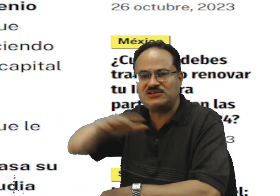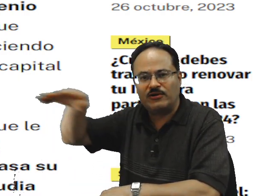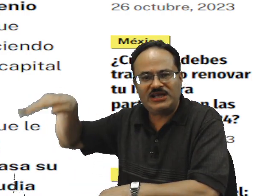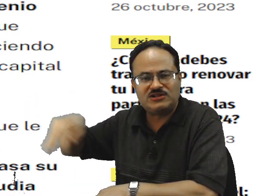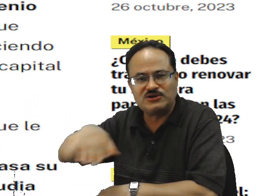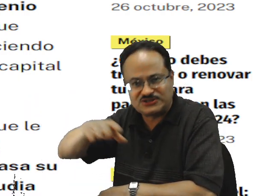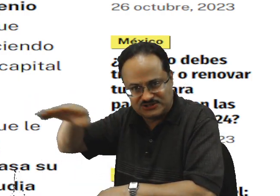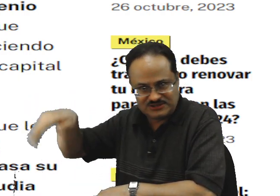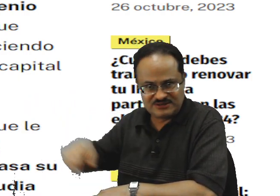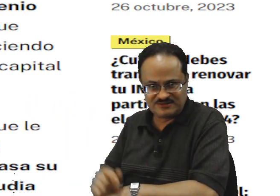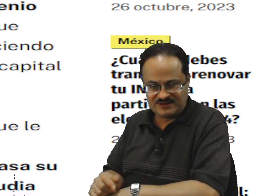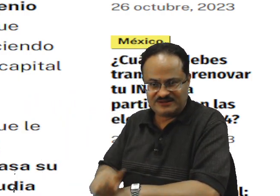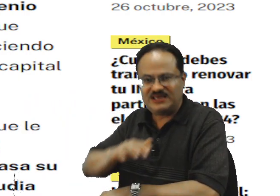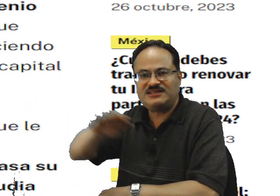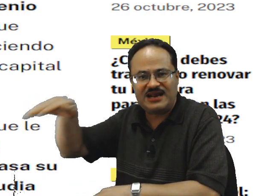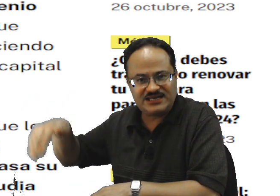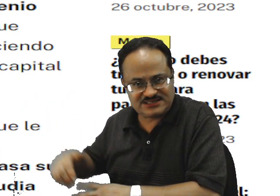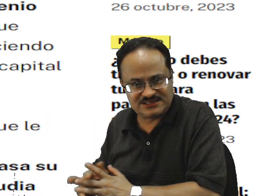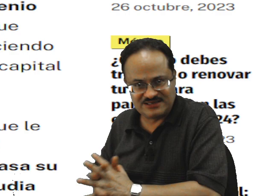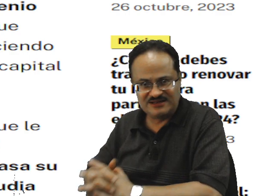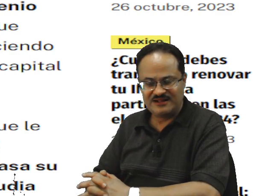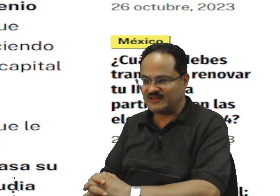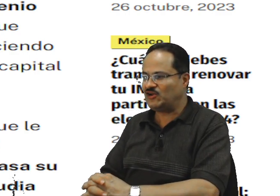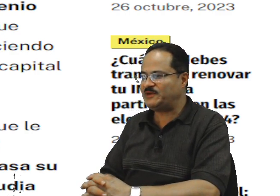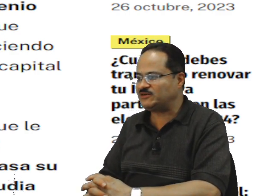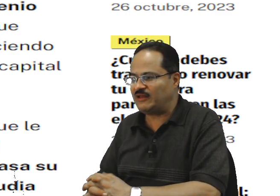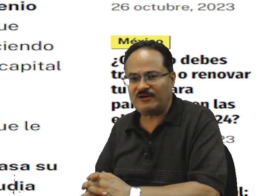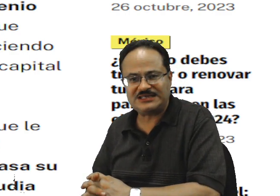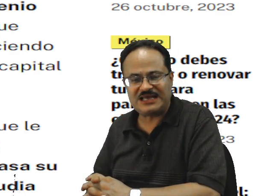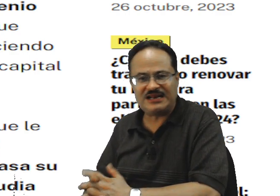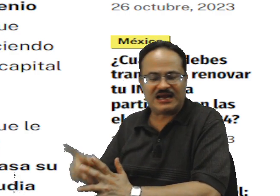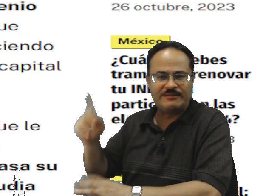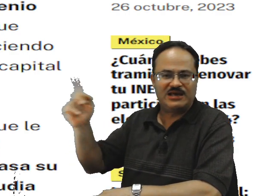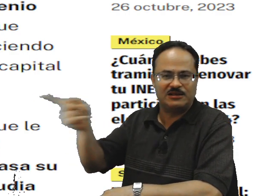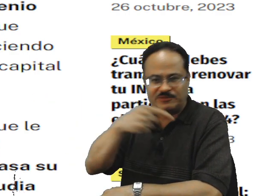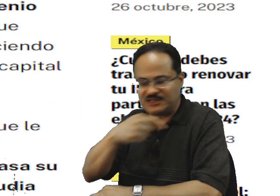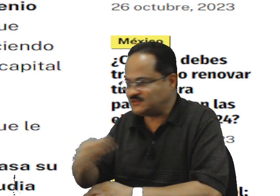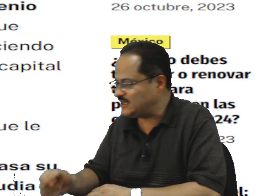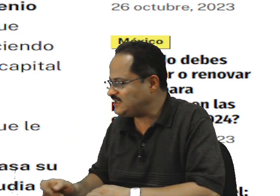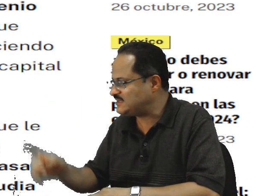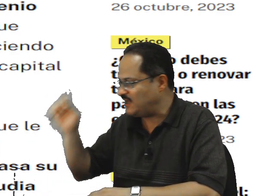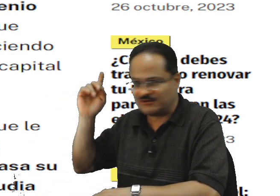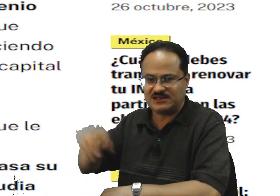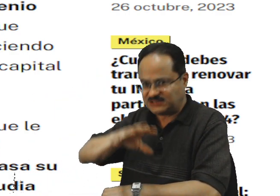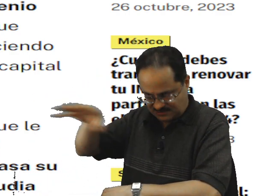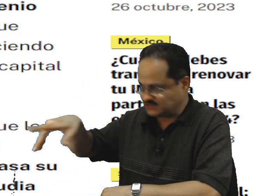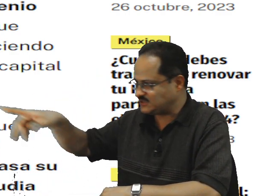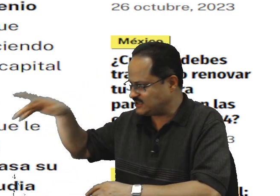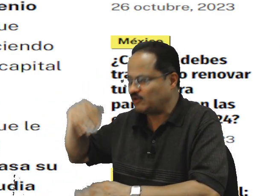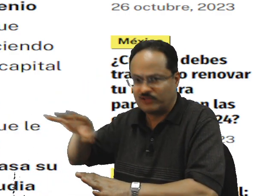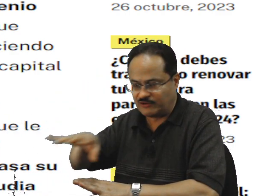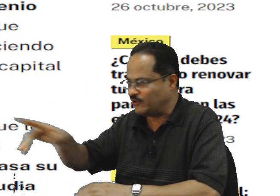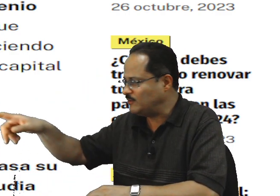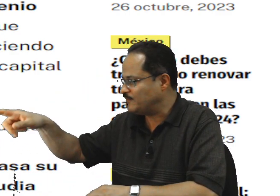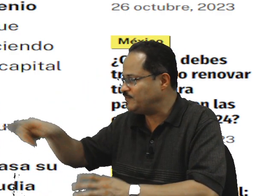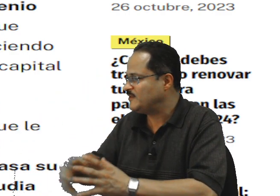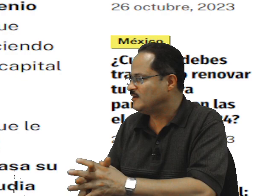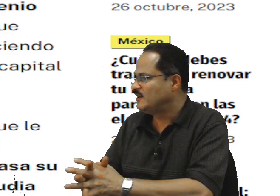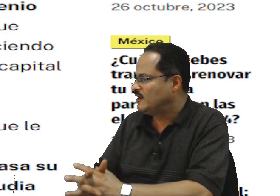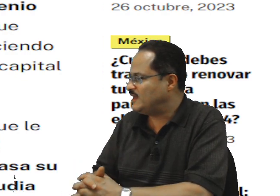demás loritos títeres de López Obrador que están en la cámara de diputados y la senadores así Eso lo digo